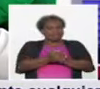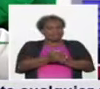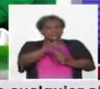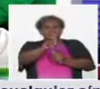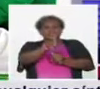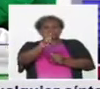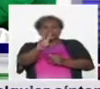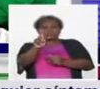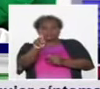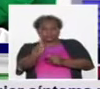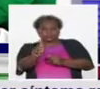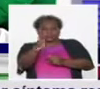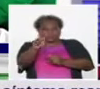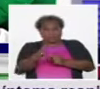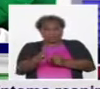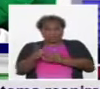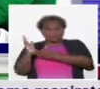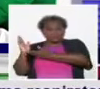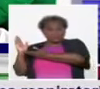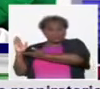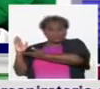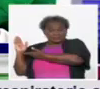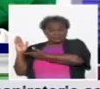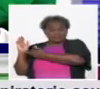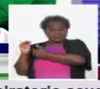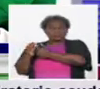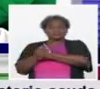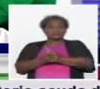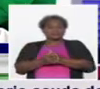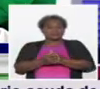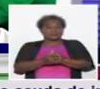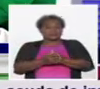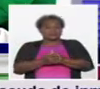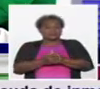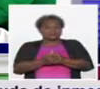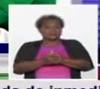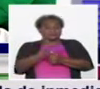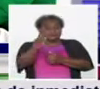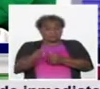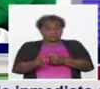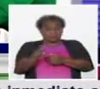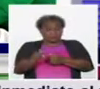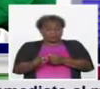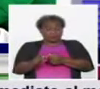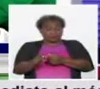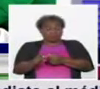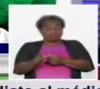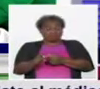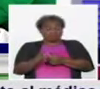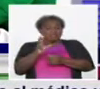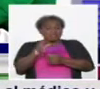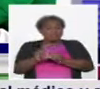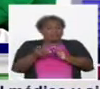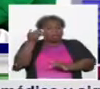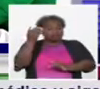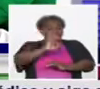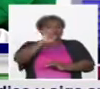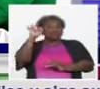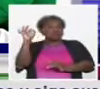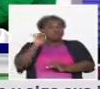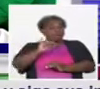131, es la cifra más elevada de pacientes de COVID que hemos tenido ingresados en nuestras terapias